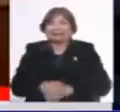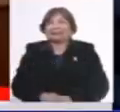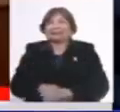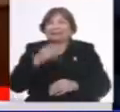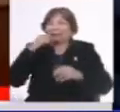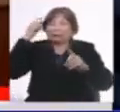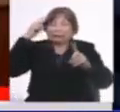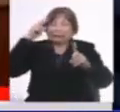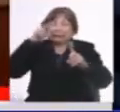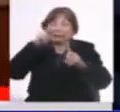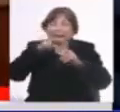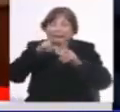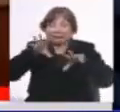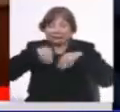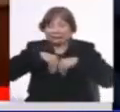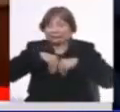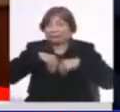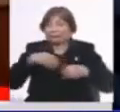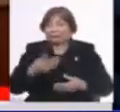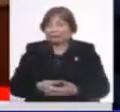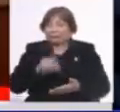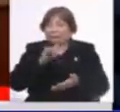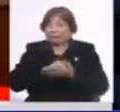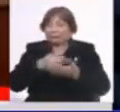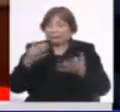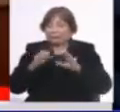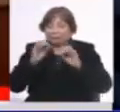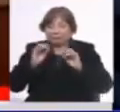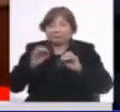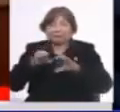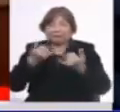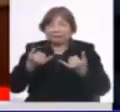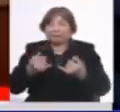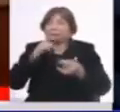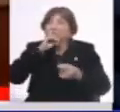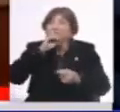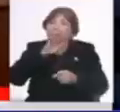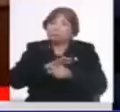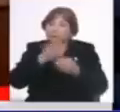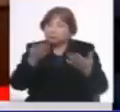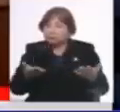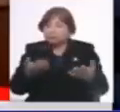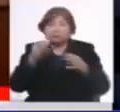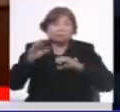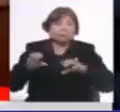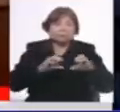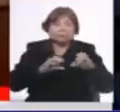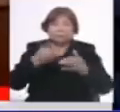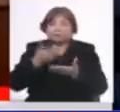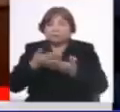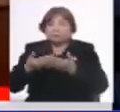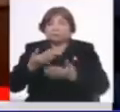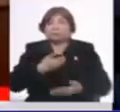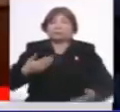y es un reto que asumo y la vengo haciendo hasta el momento, cumpliendo las disposiciones